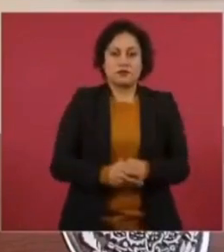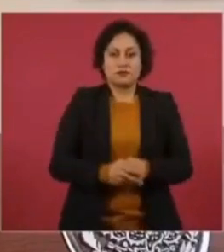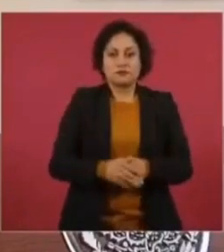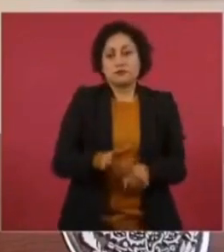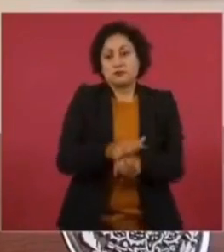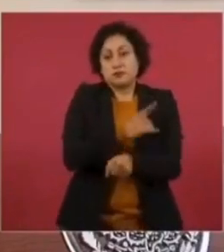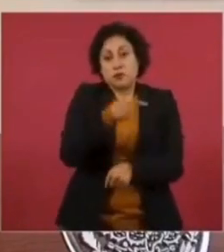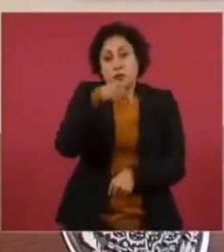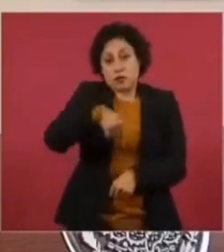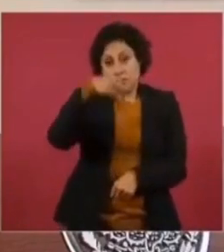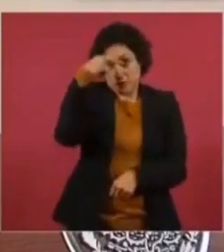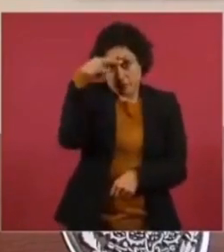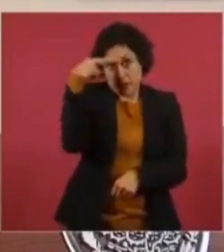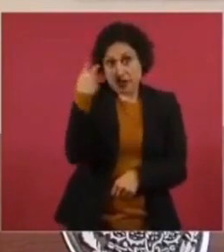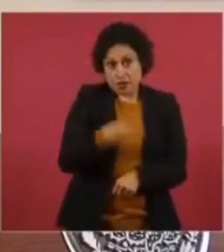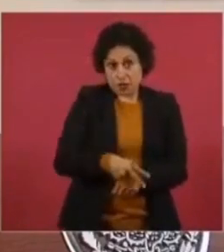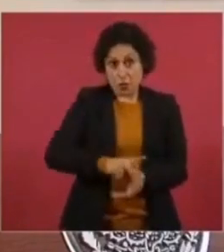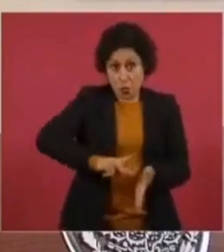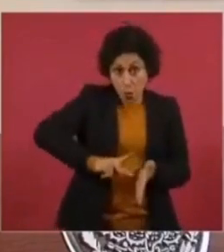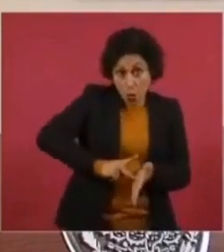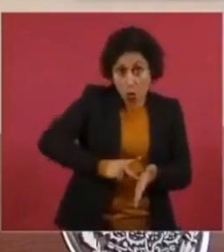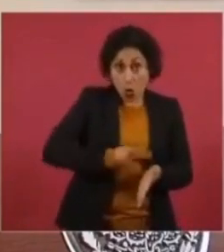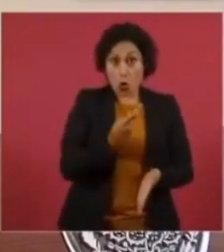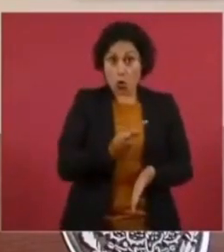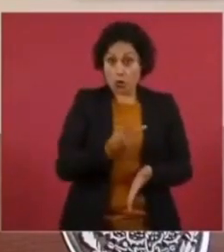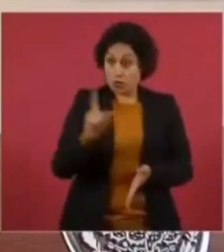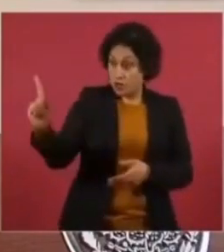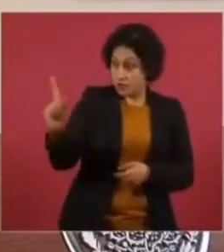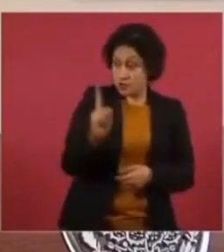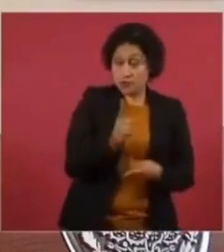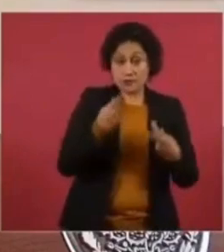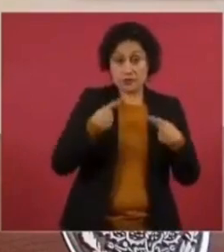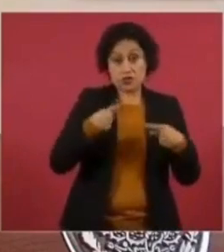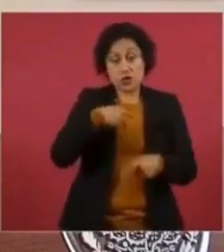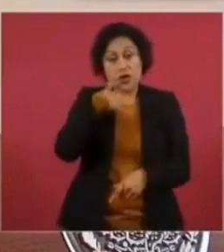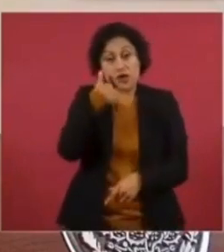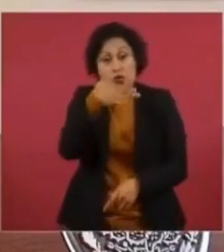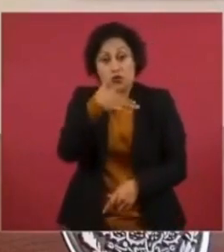gobernado por ambiciosos y corruptos,